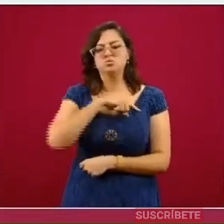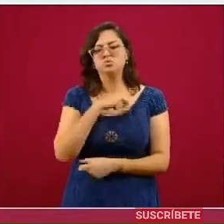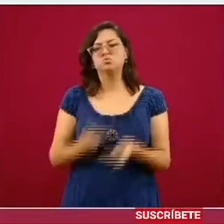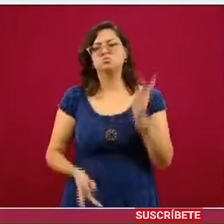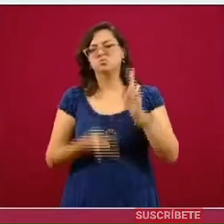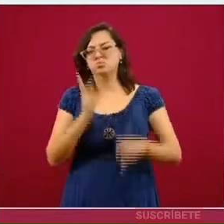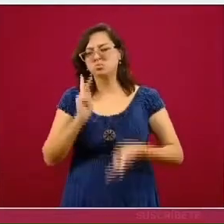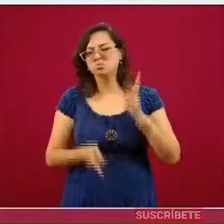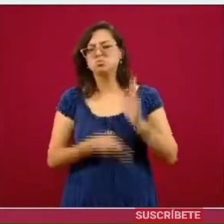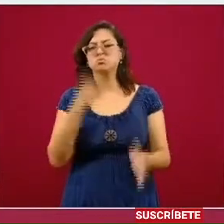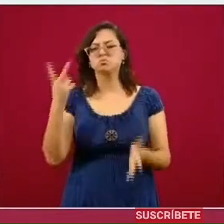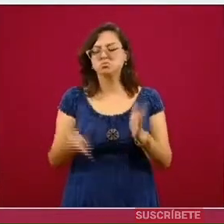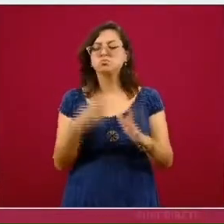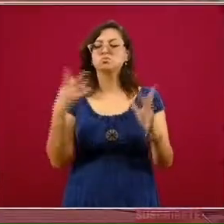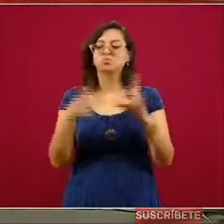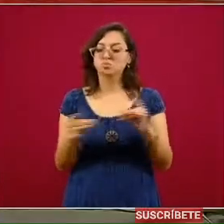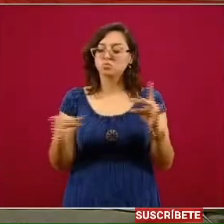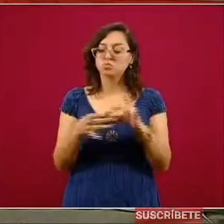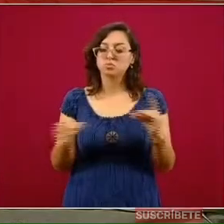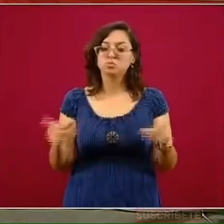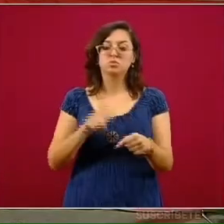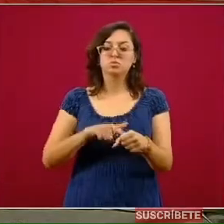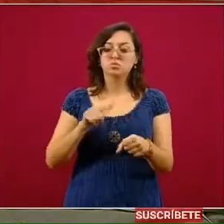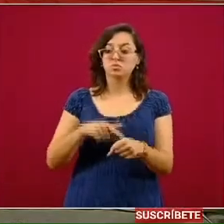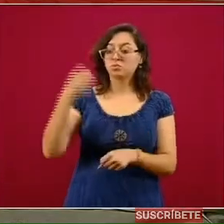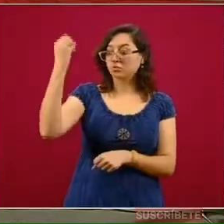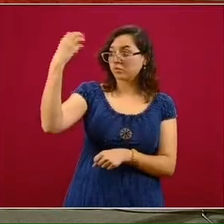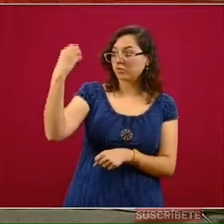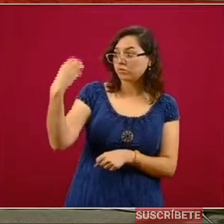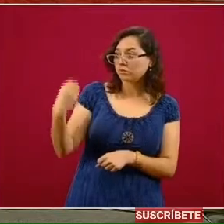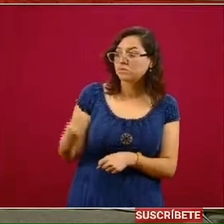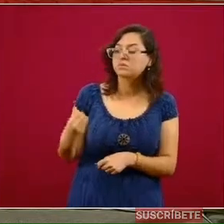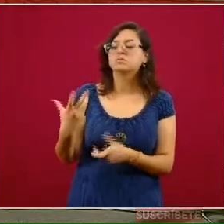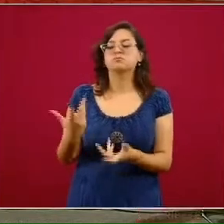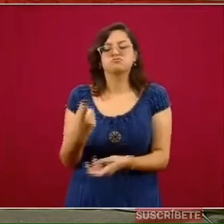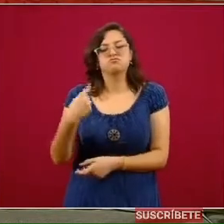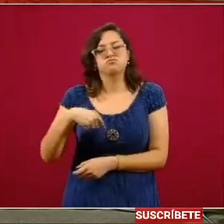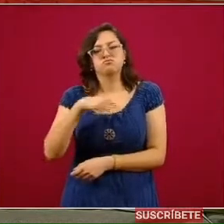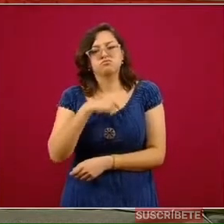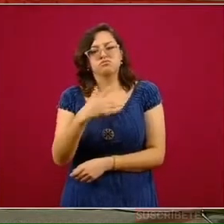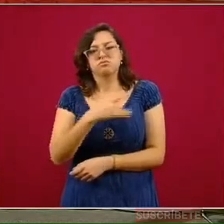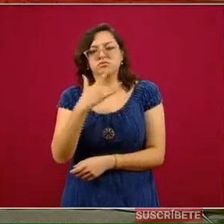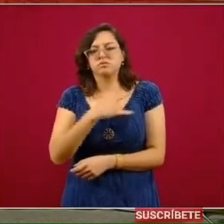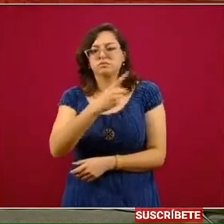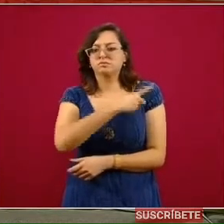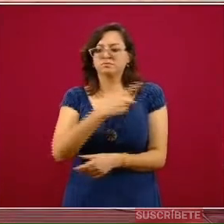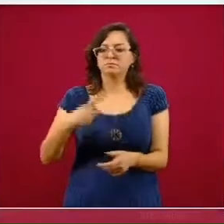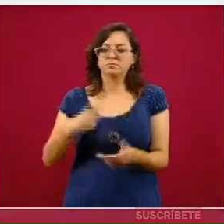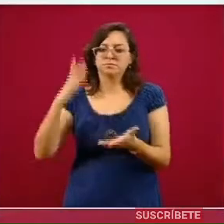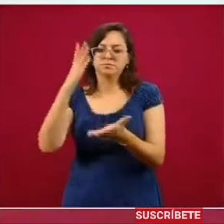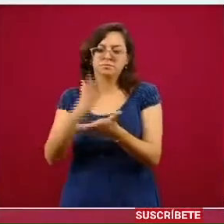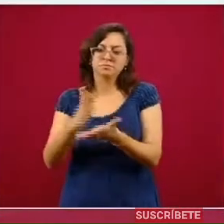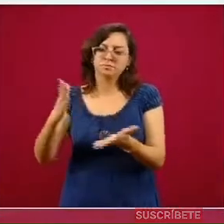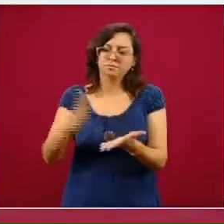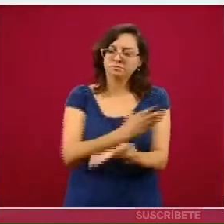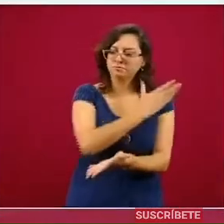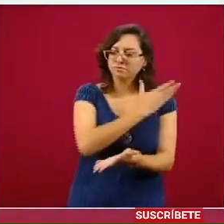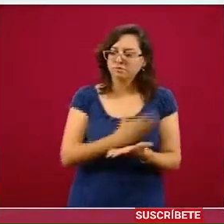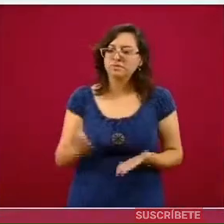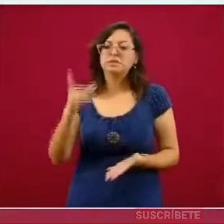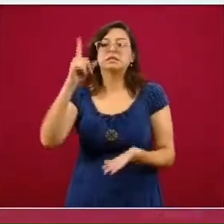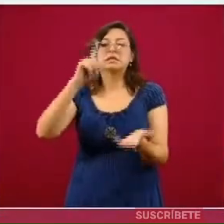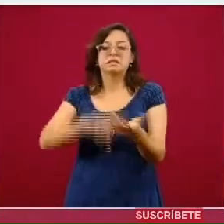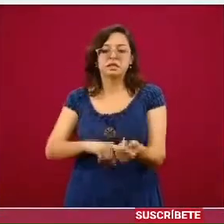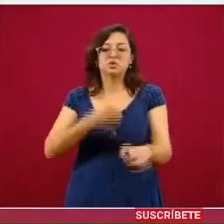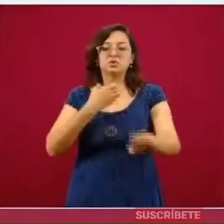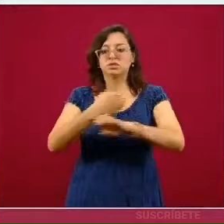y recientemente hemos resuelto, a propósito del semáforo, la conveniencia de tener una segmentación de semáforos para